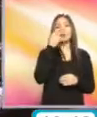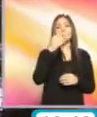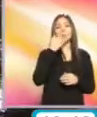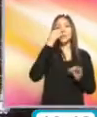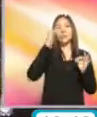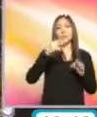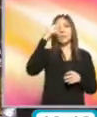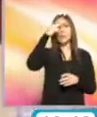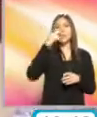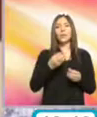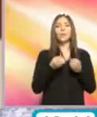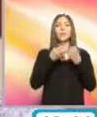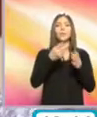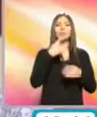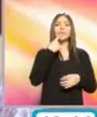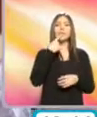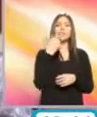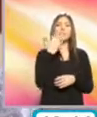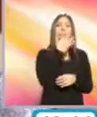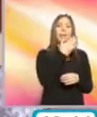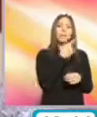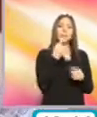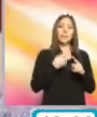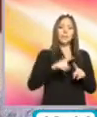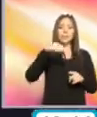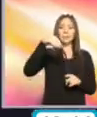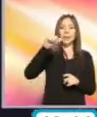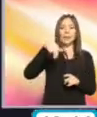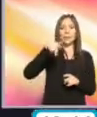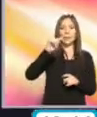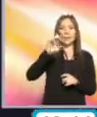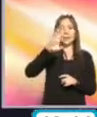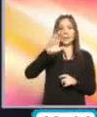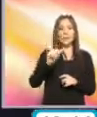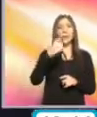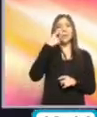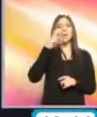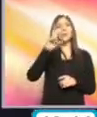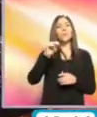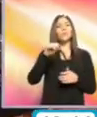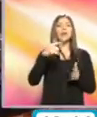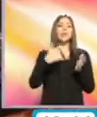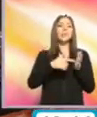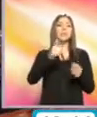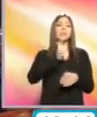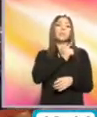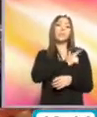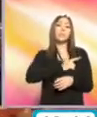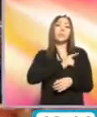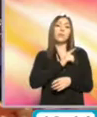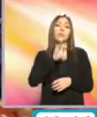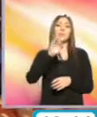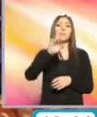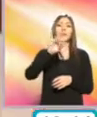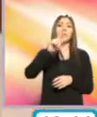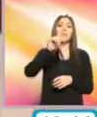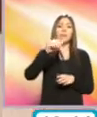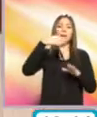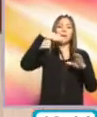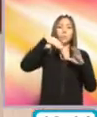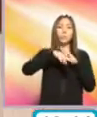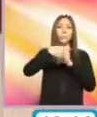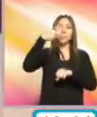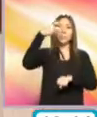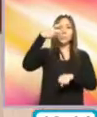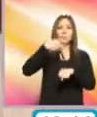da otro mexicana. sabor, ¿no? Exacto, la manteca. Aquí ya es opción, señor, señora, si le gusta la mejor frita, totalmente